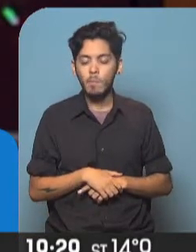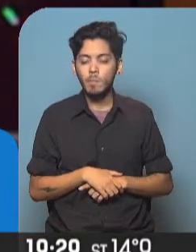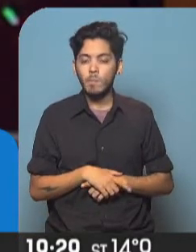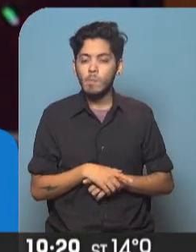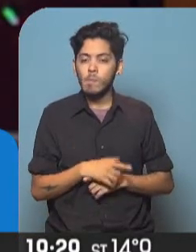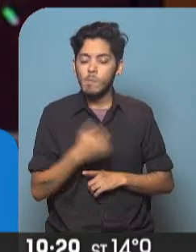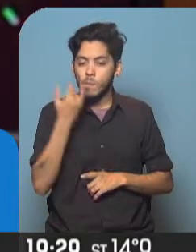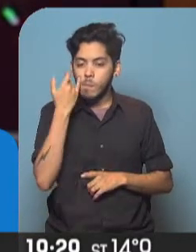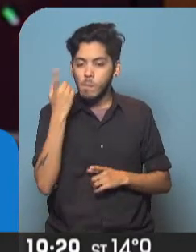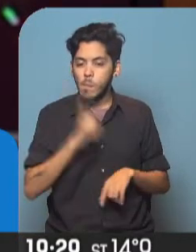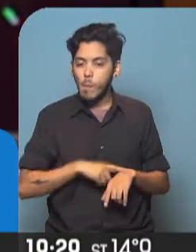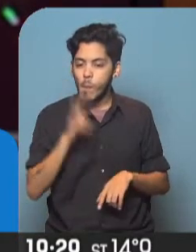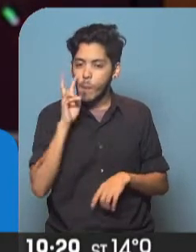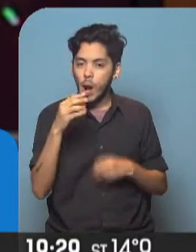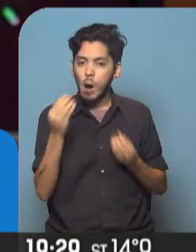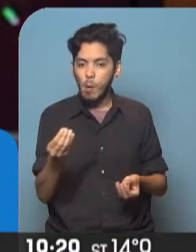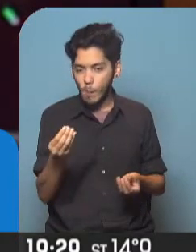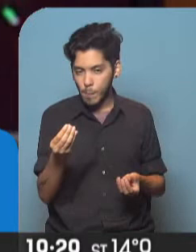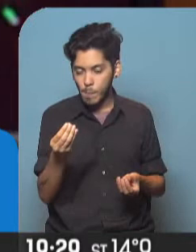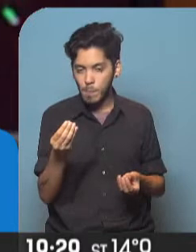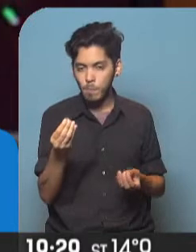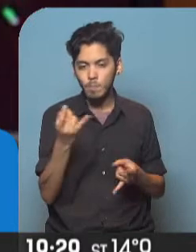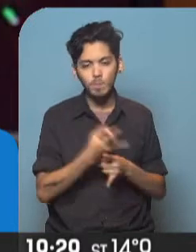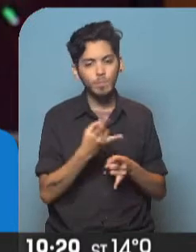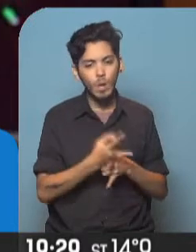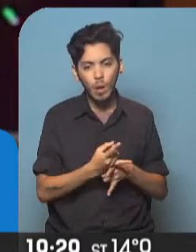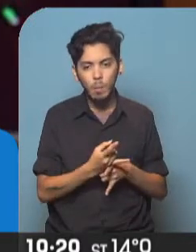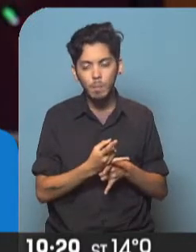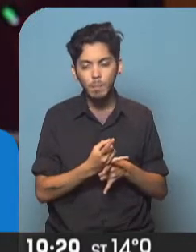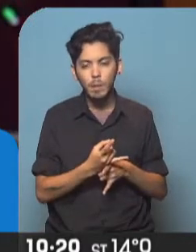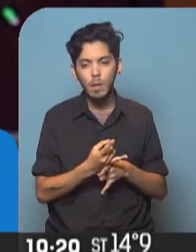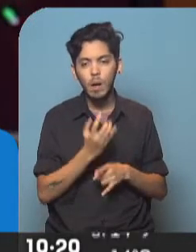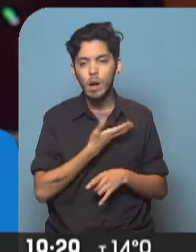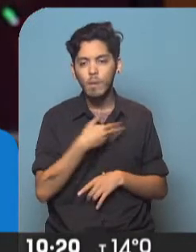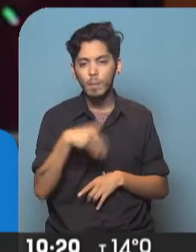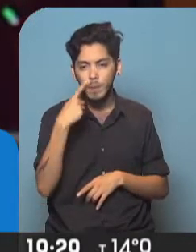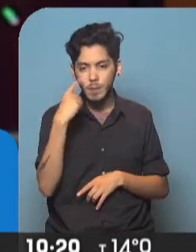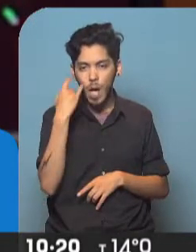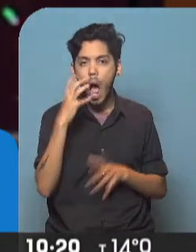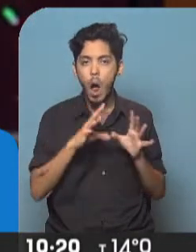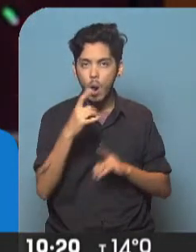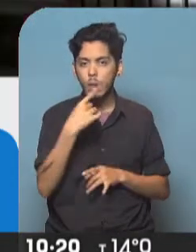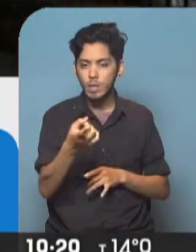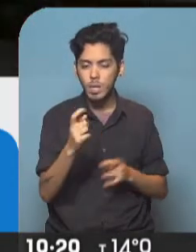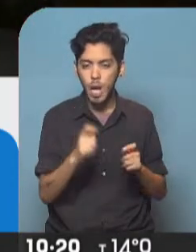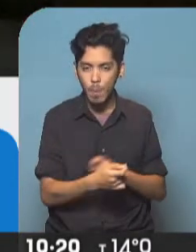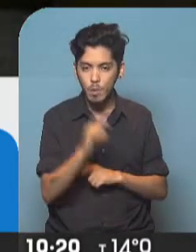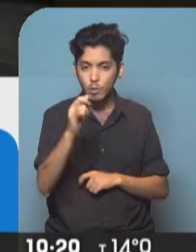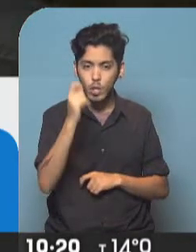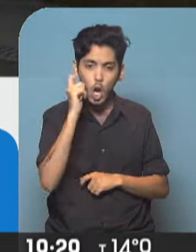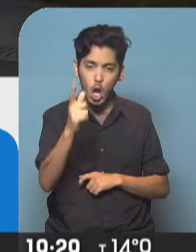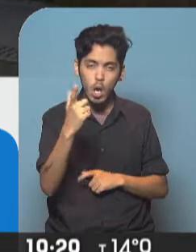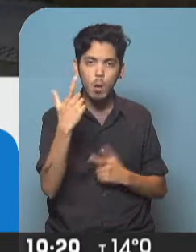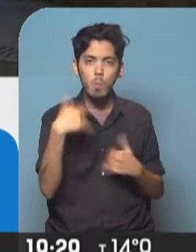Y bueno, hay que ver los tiempos ahí. Siempre el fondo, algunos dicen que ha cambiado, yo creo que sí está un